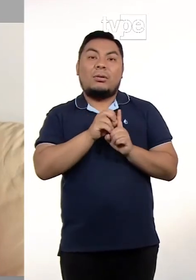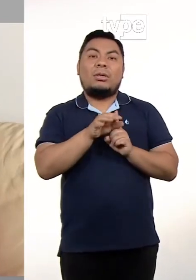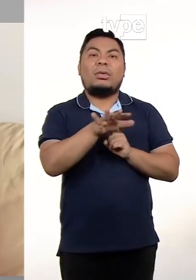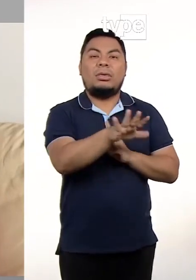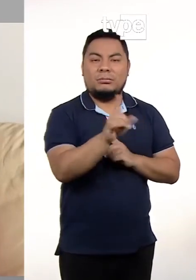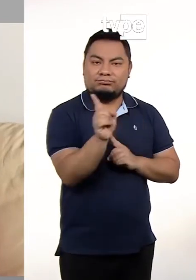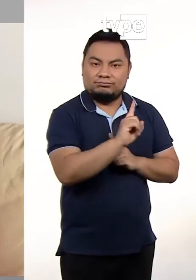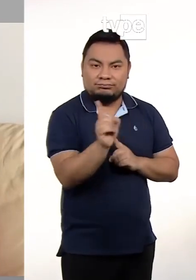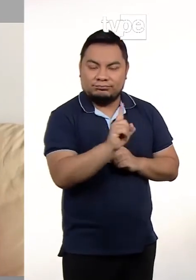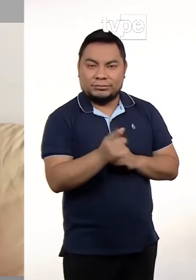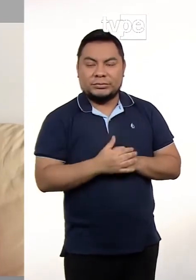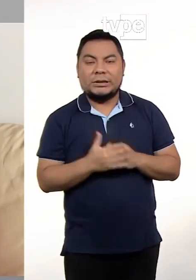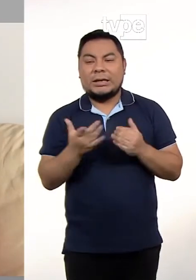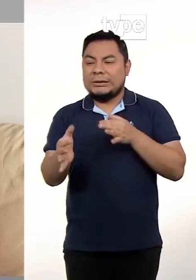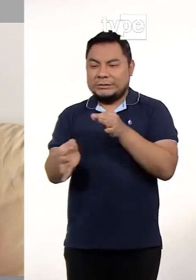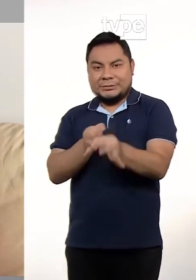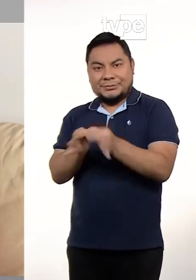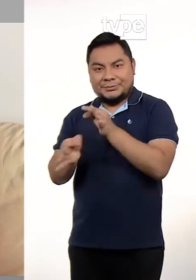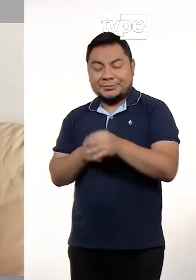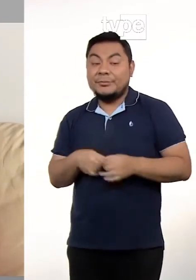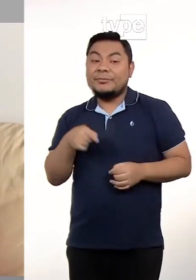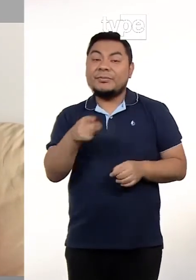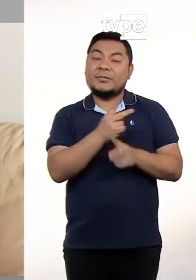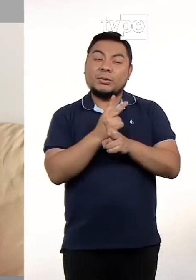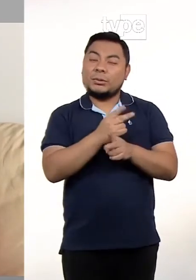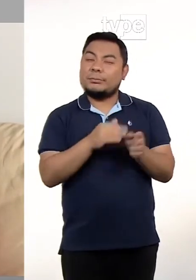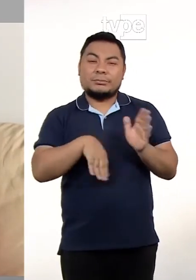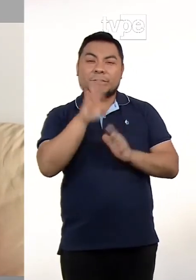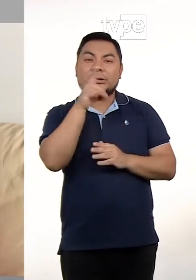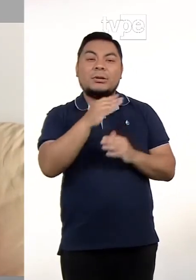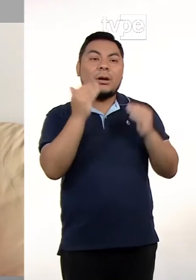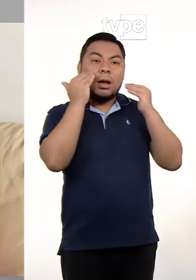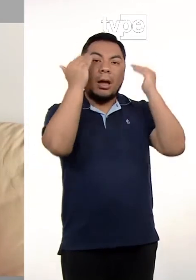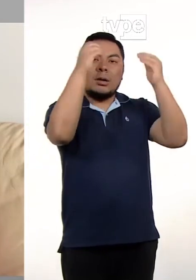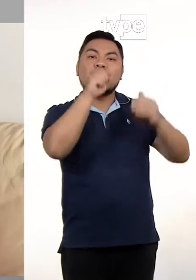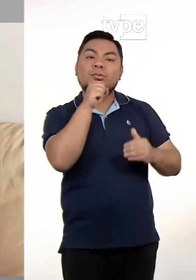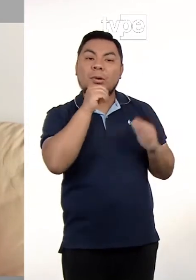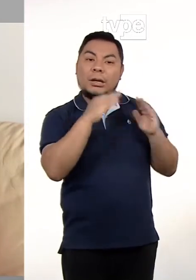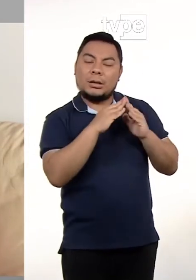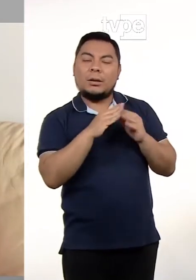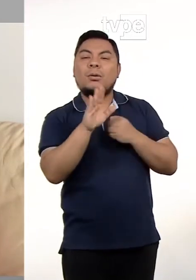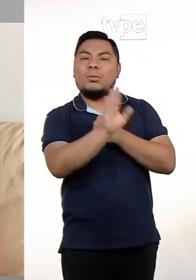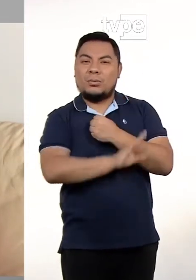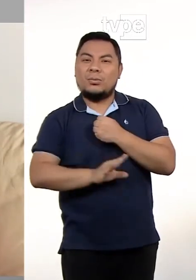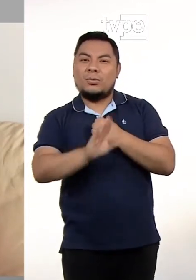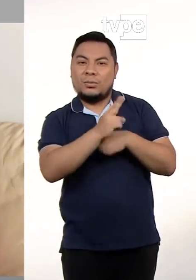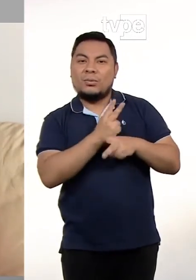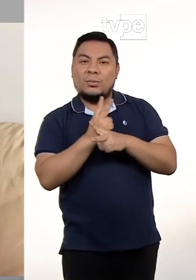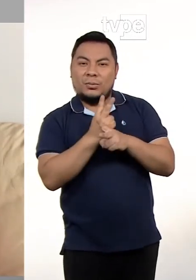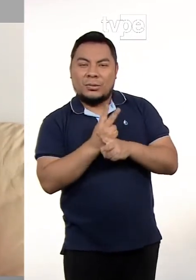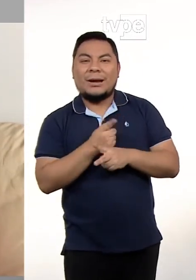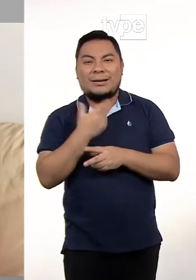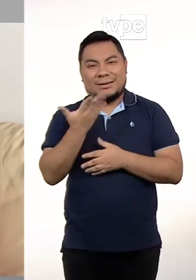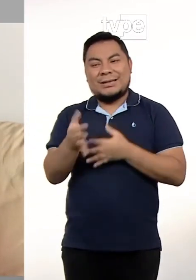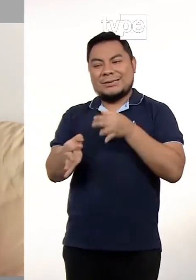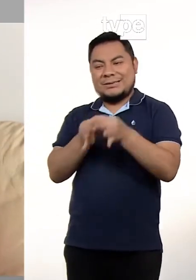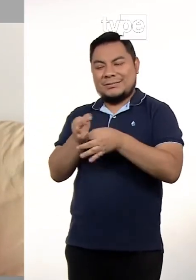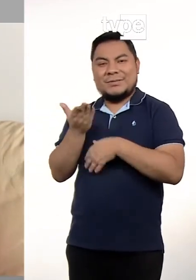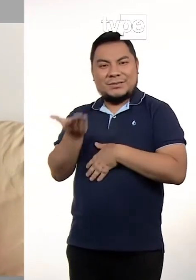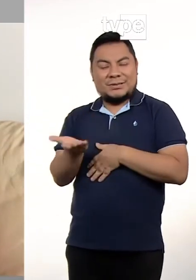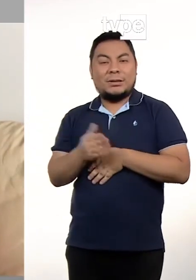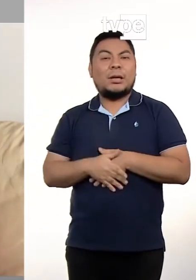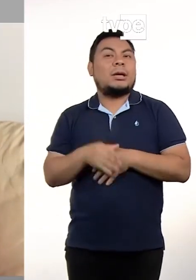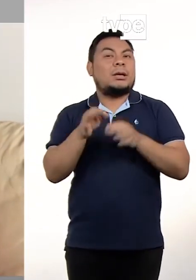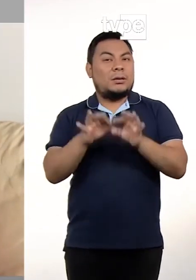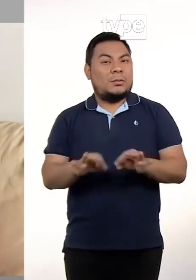el contagio, y más aún si tenemos personas mayores en casa. Entonces será importante